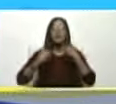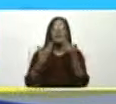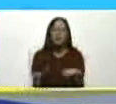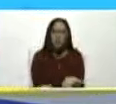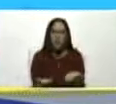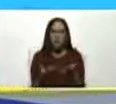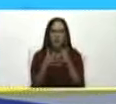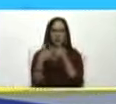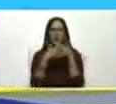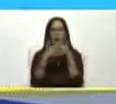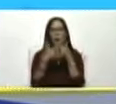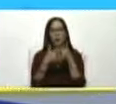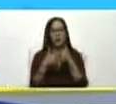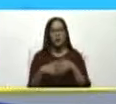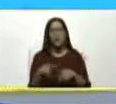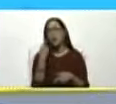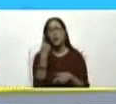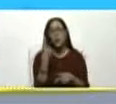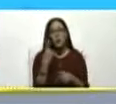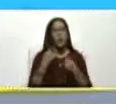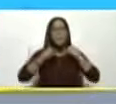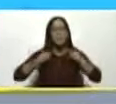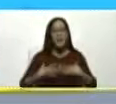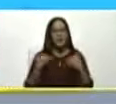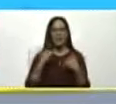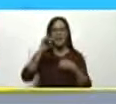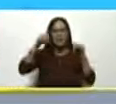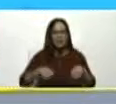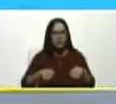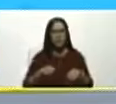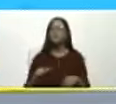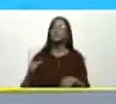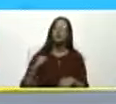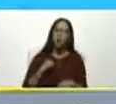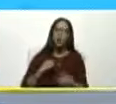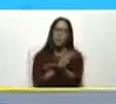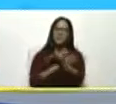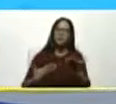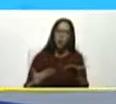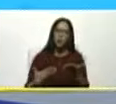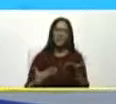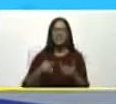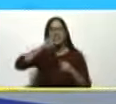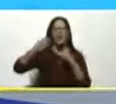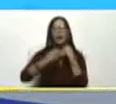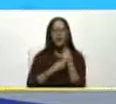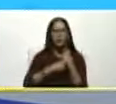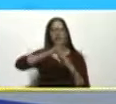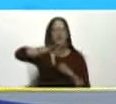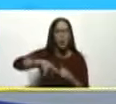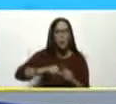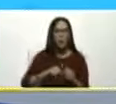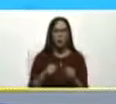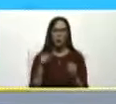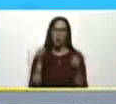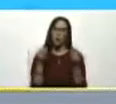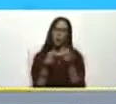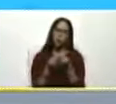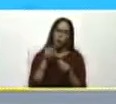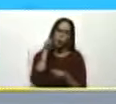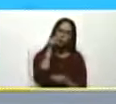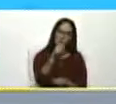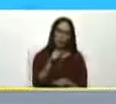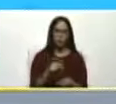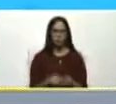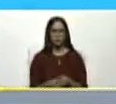el imperialismo. El único despilfarro que hay aquí son los millones que se llevó Guaidó con tu complicidad y